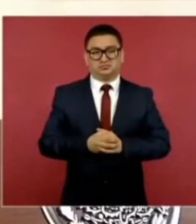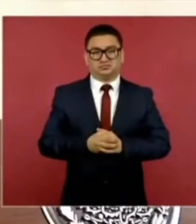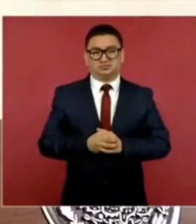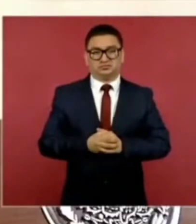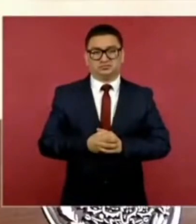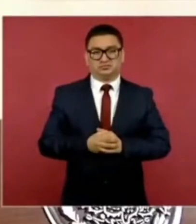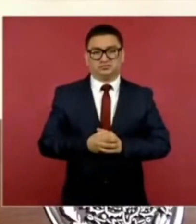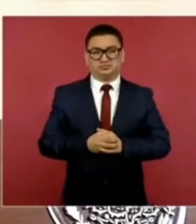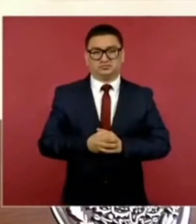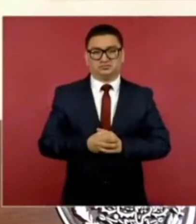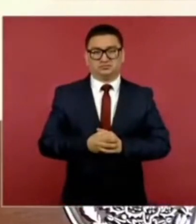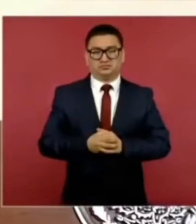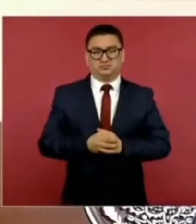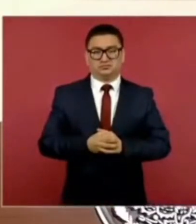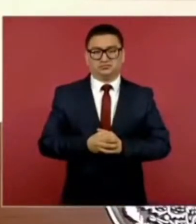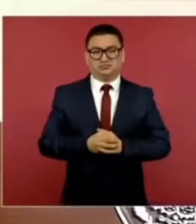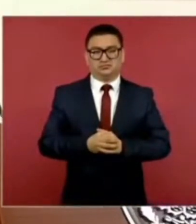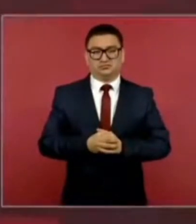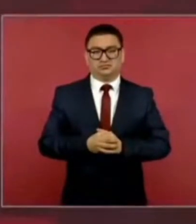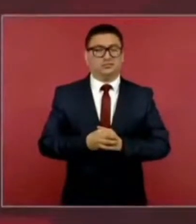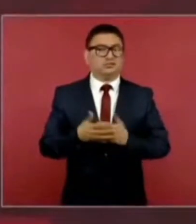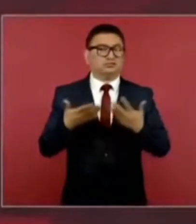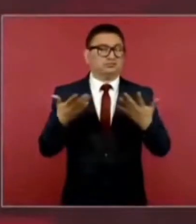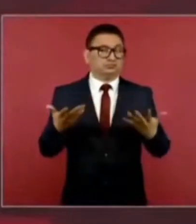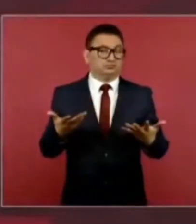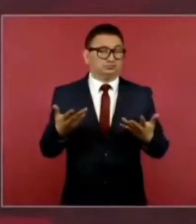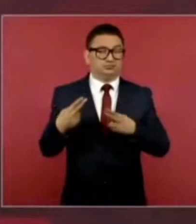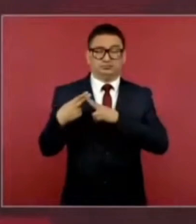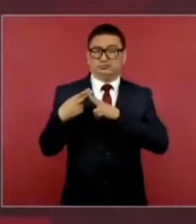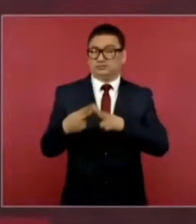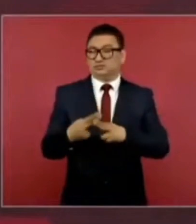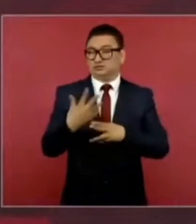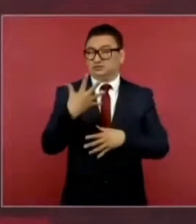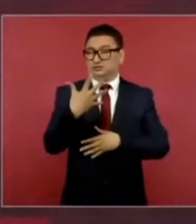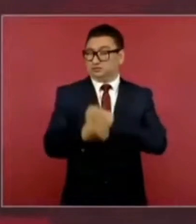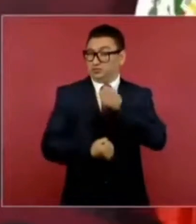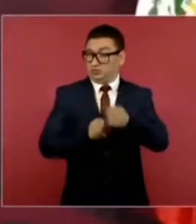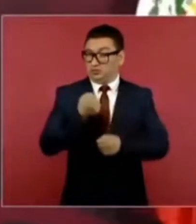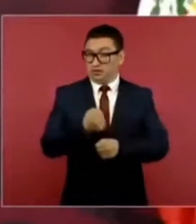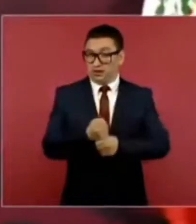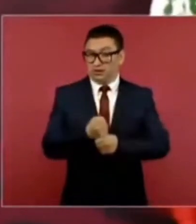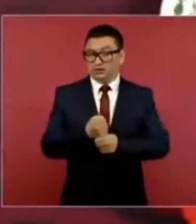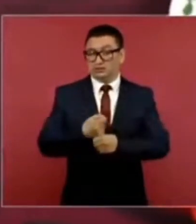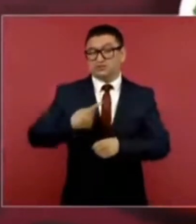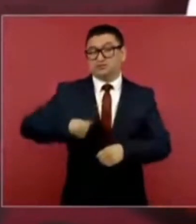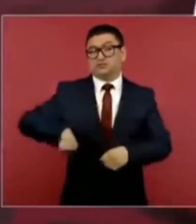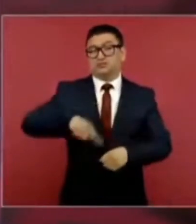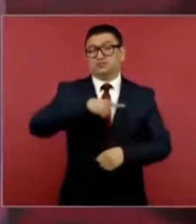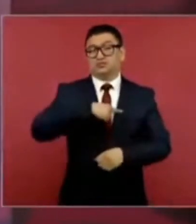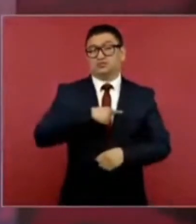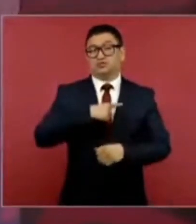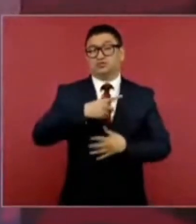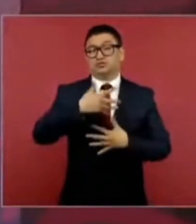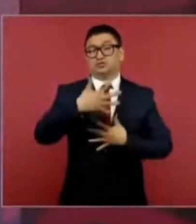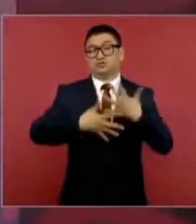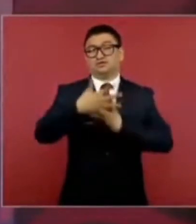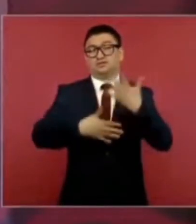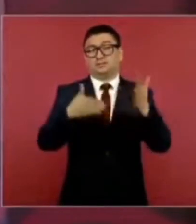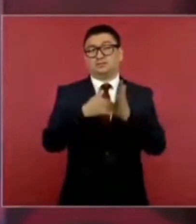O sea, que en 5 años hemos ahorrado 15,000